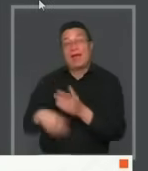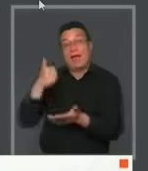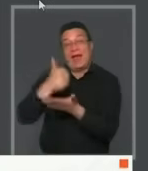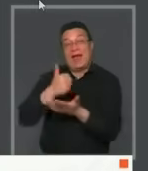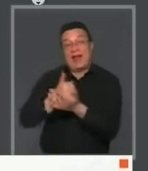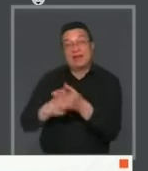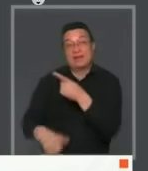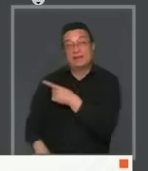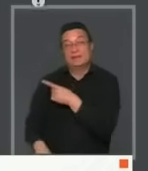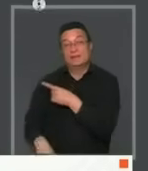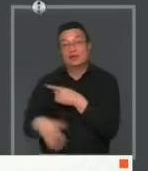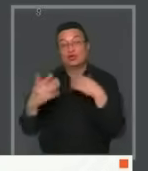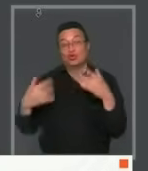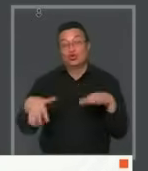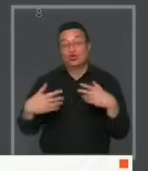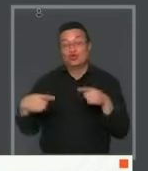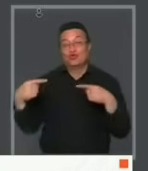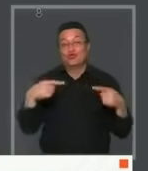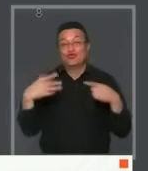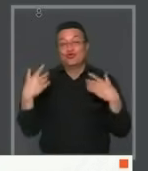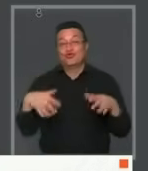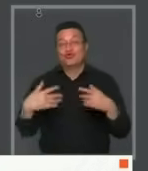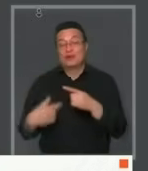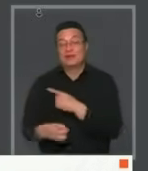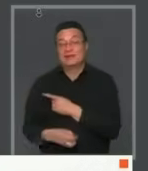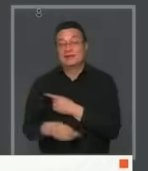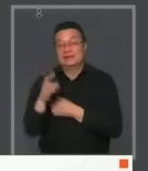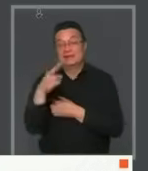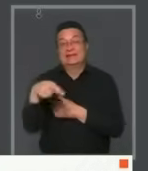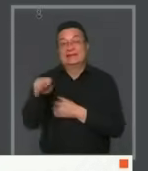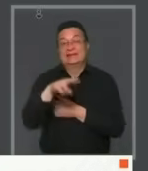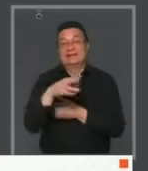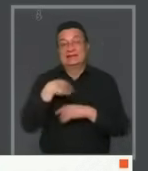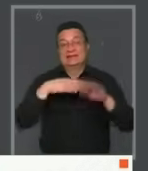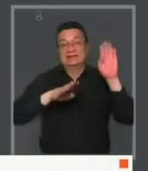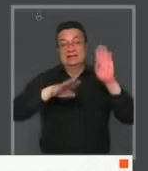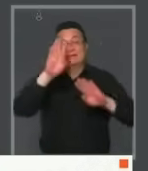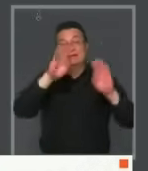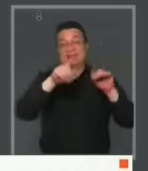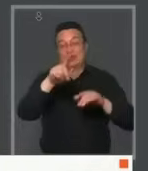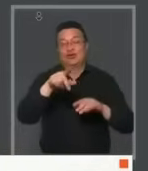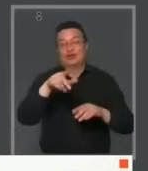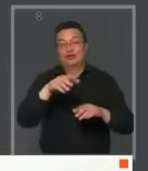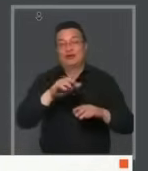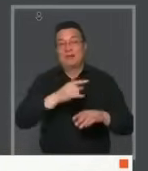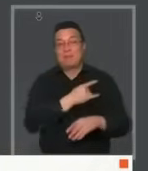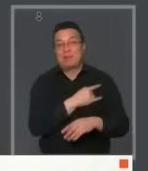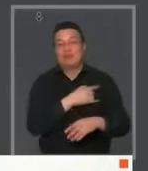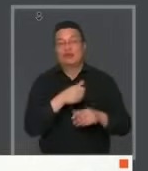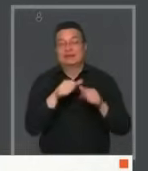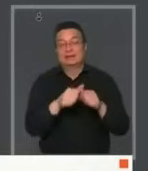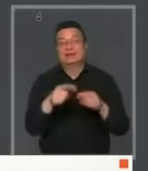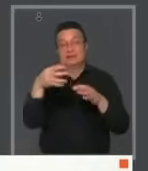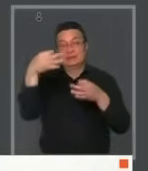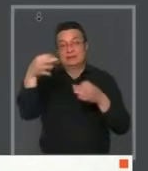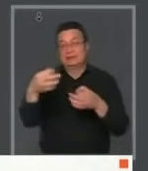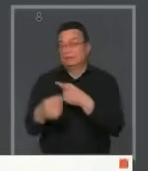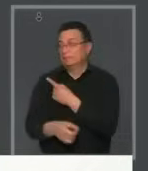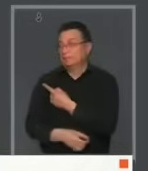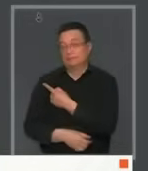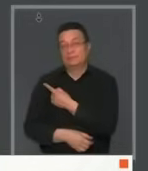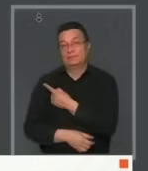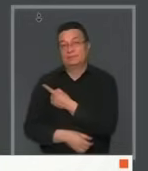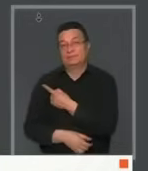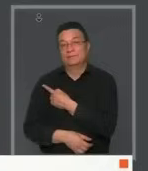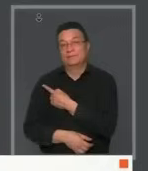estar buena o aquí va la aquí va la reelección uno de los candidatos Bueno y este es el faime la papeleta el